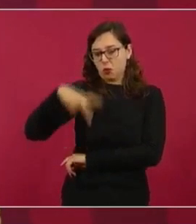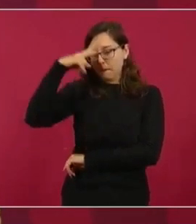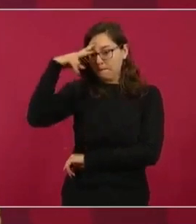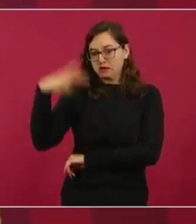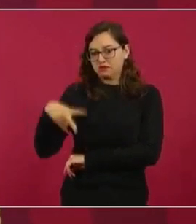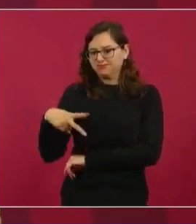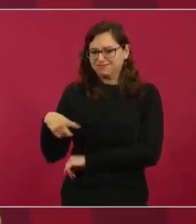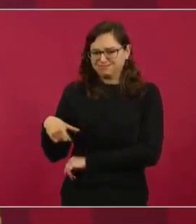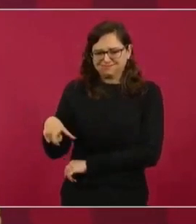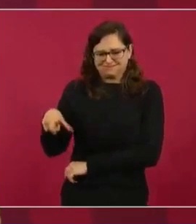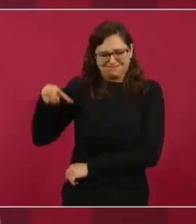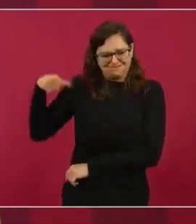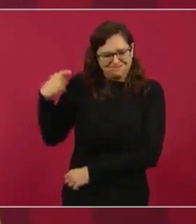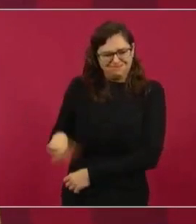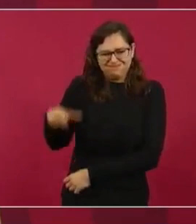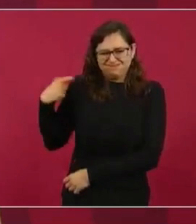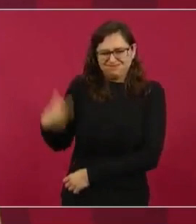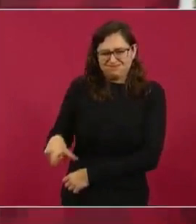solo